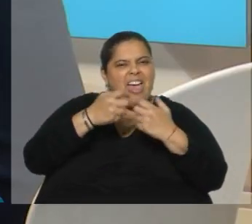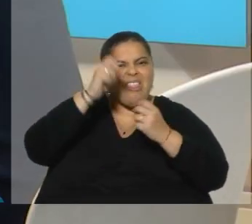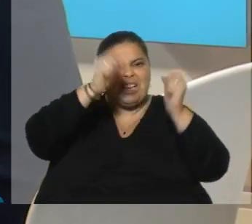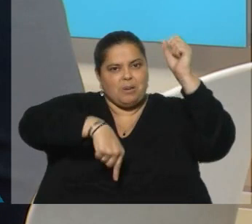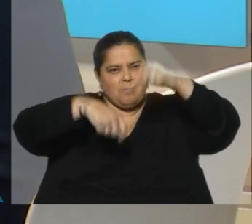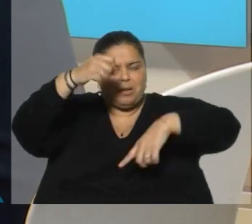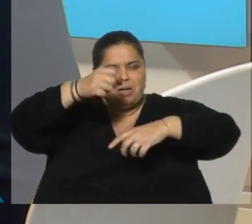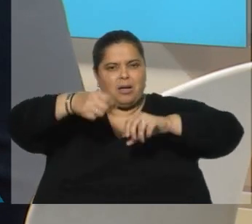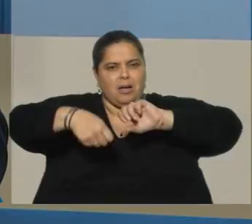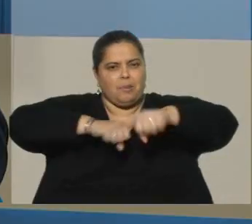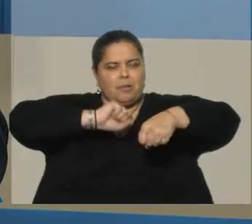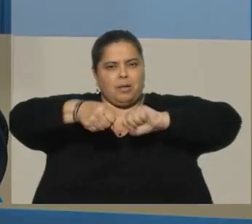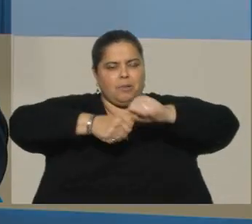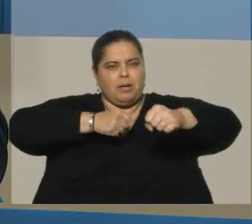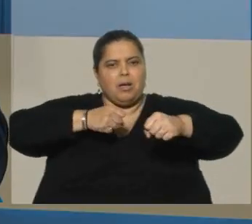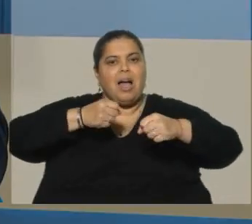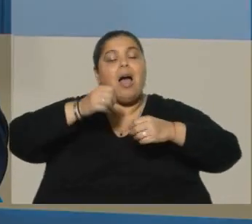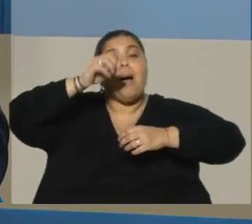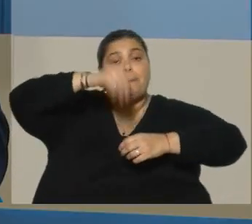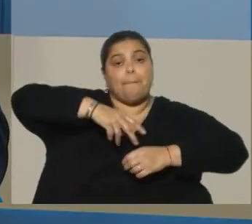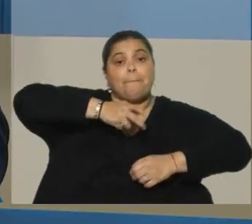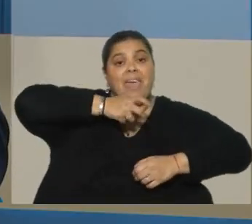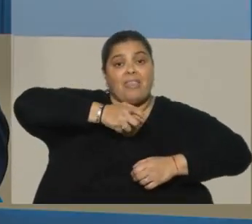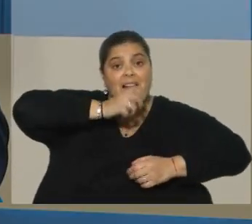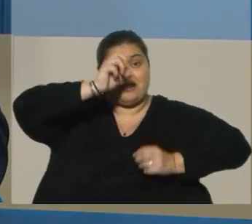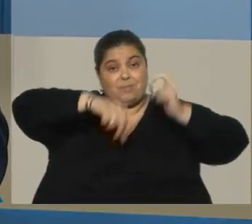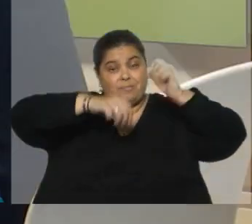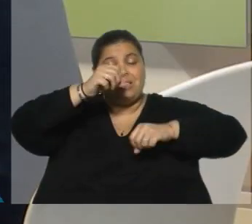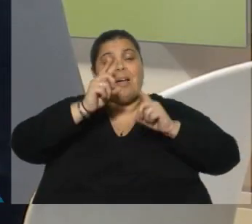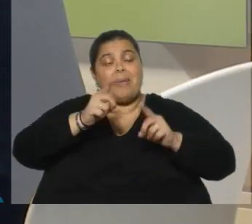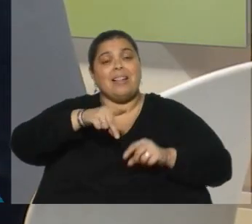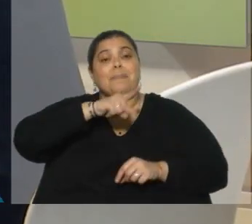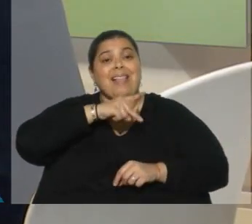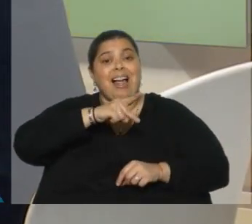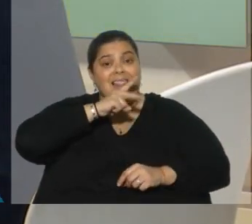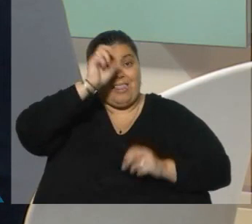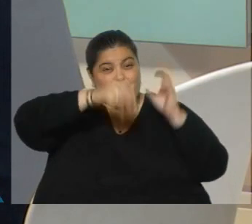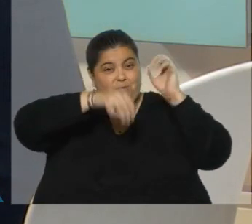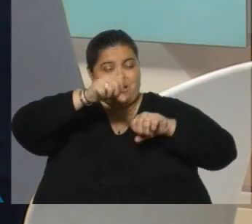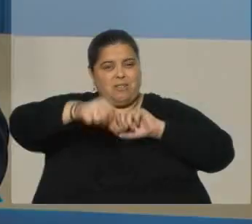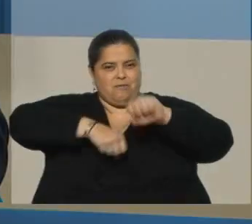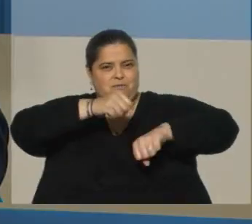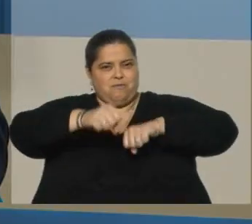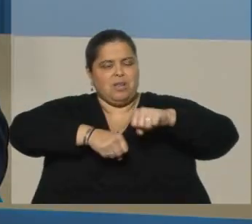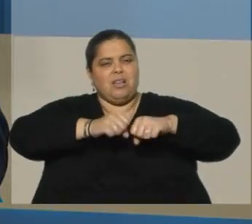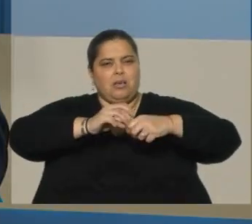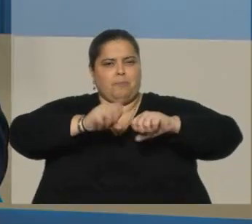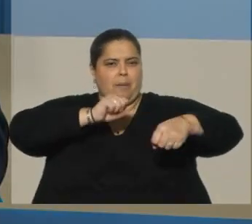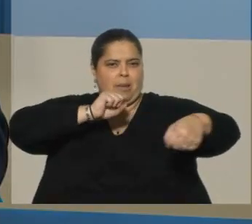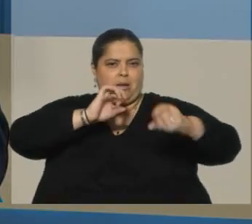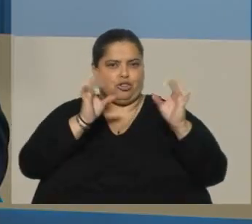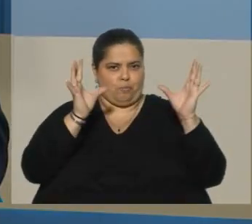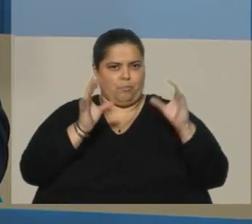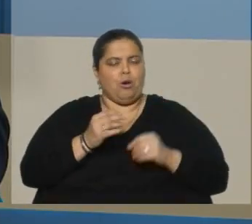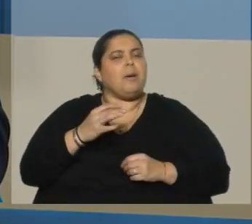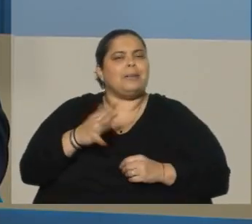en la maquinaria. Piedras y hierros en una molienda, sí. Y ustedes iniciaron una investigación. Se inició una investigación administrativa. ¿Cómo está